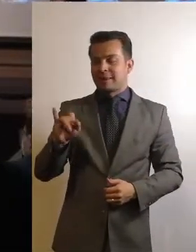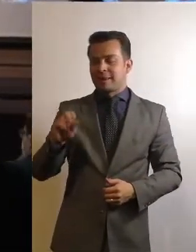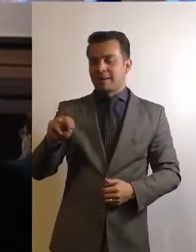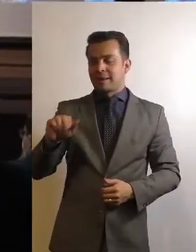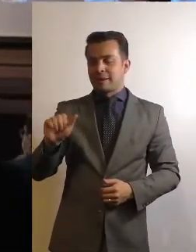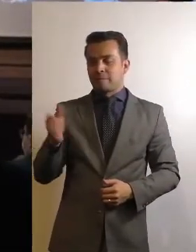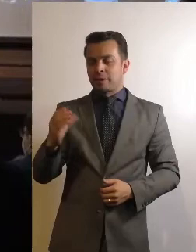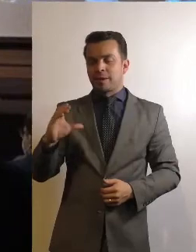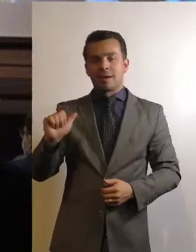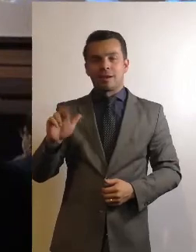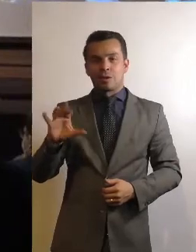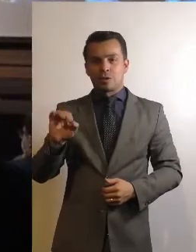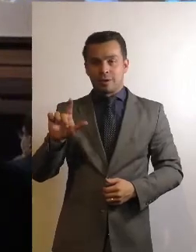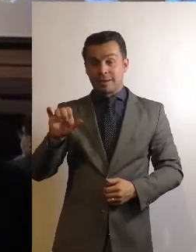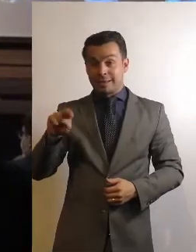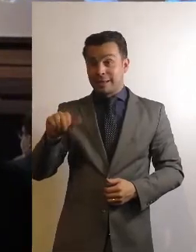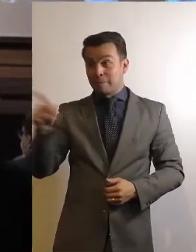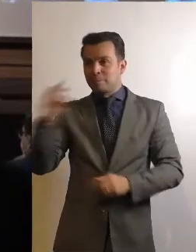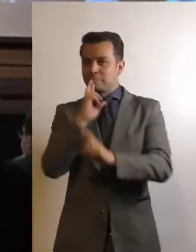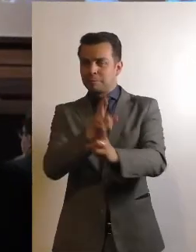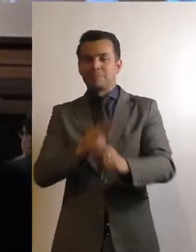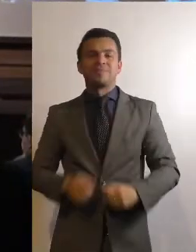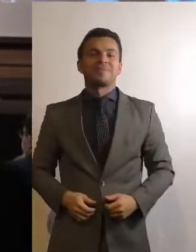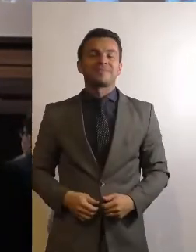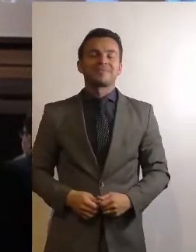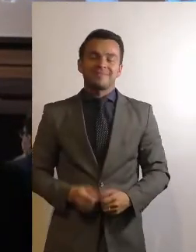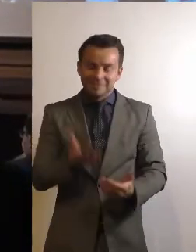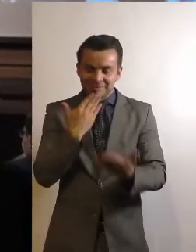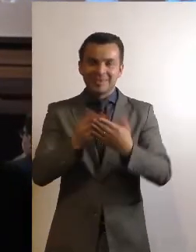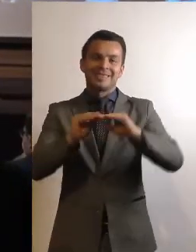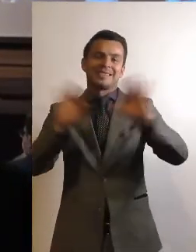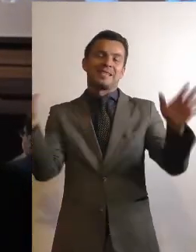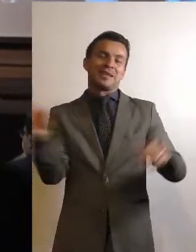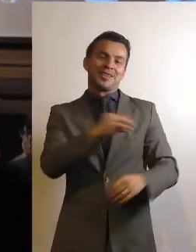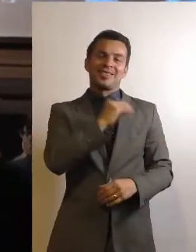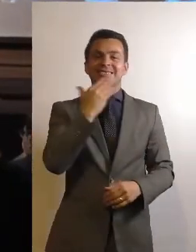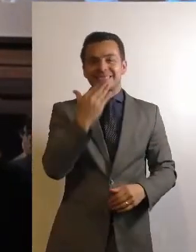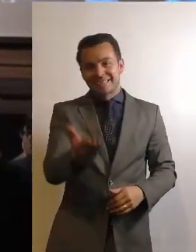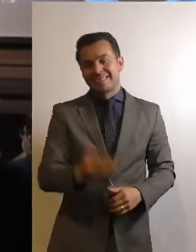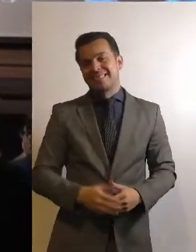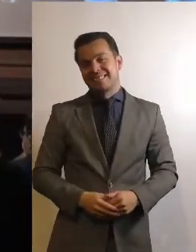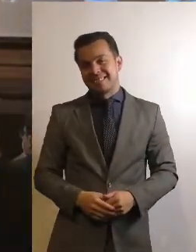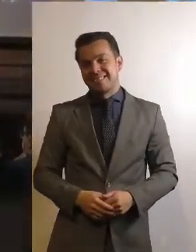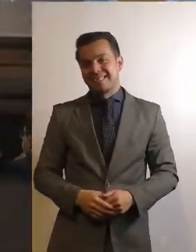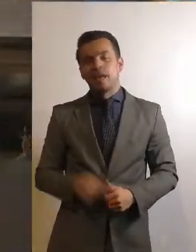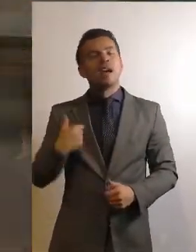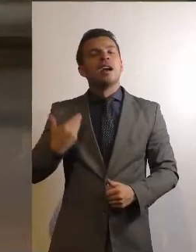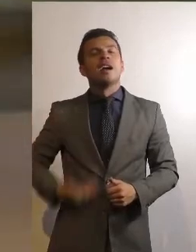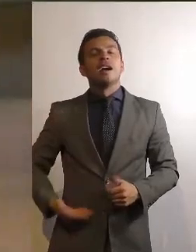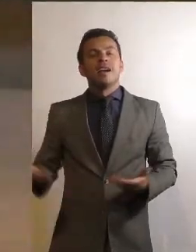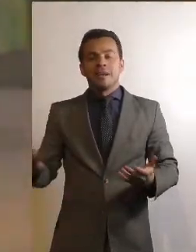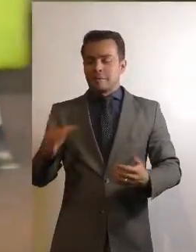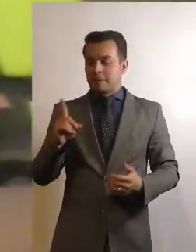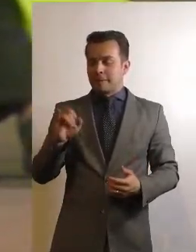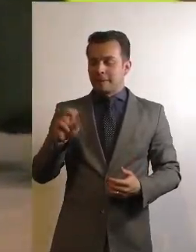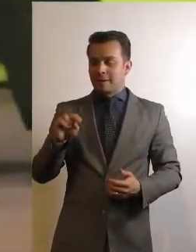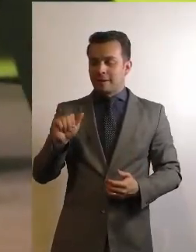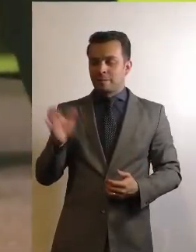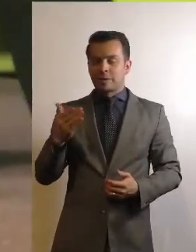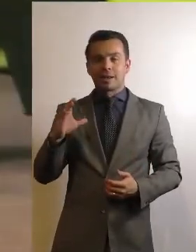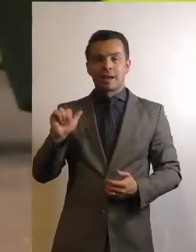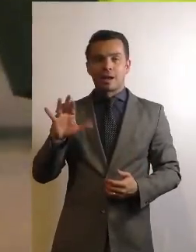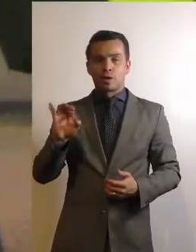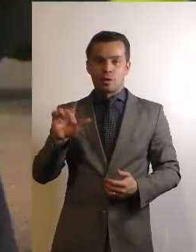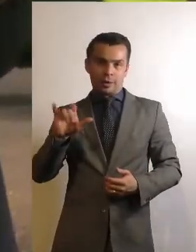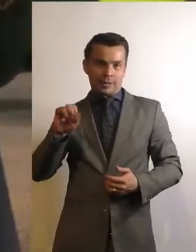pregunta. Bueno, muy buenos días a todos, muchas gracias. Bueno, me presento, soy Diana Carolina Mora, directora del HOB,